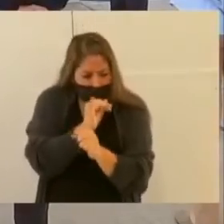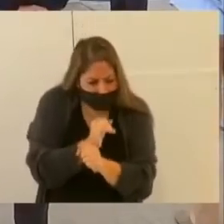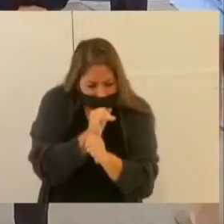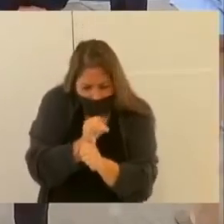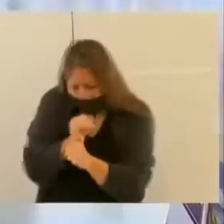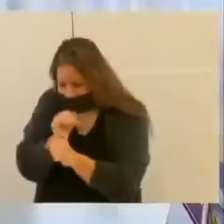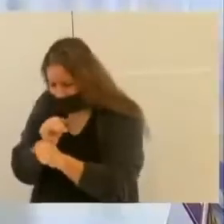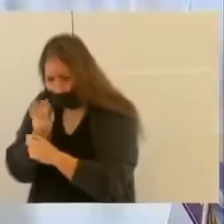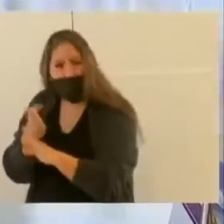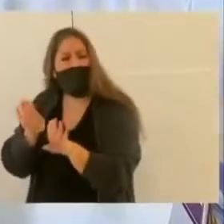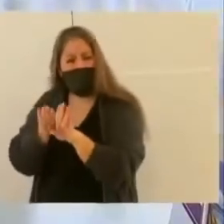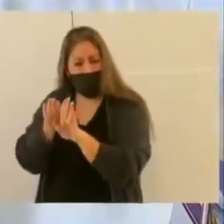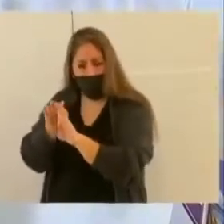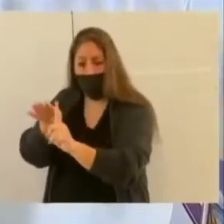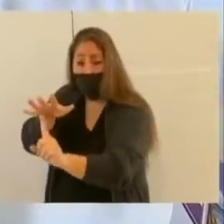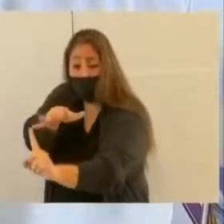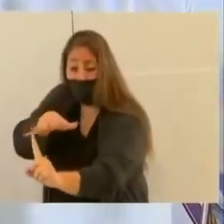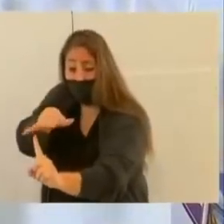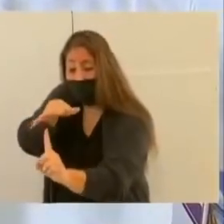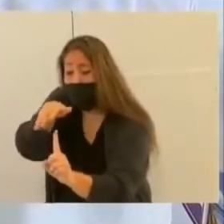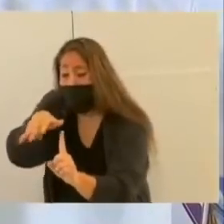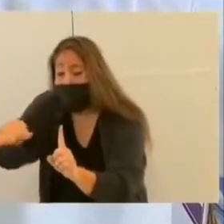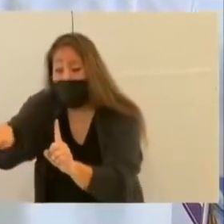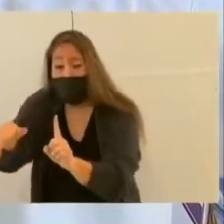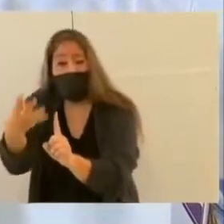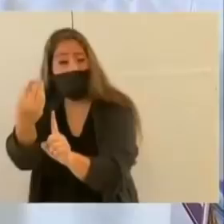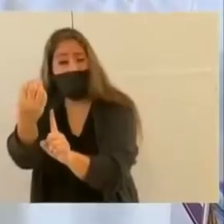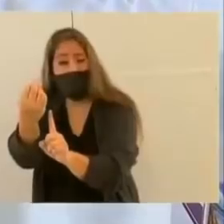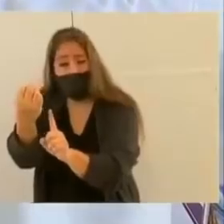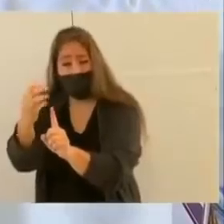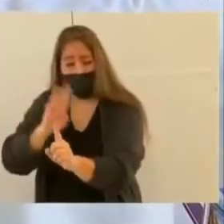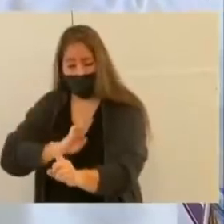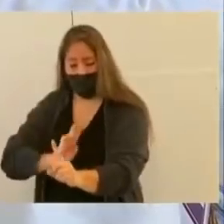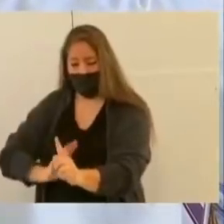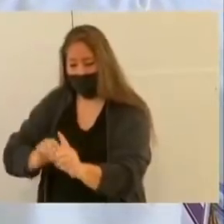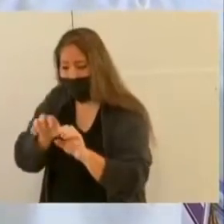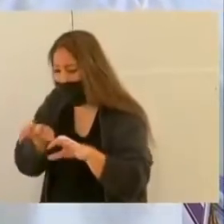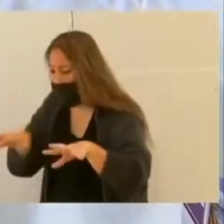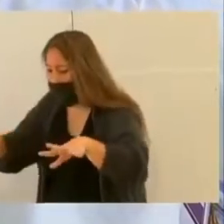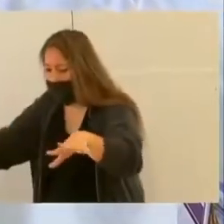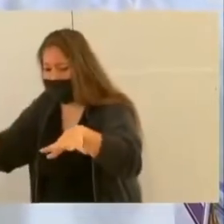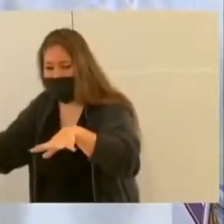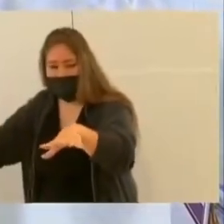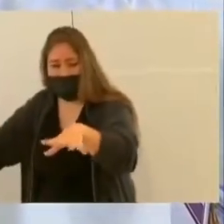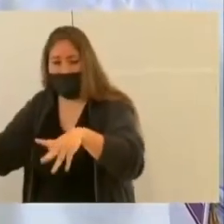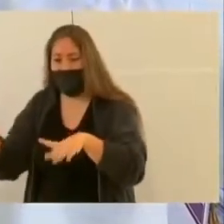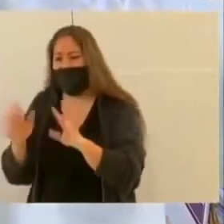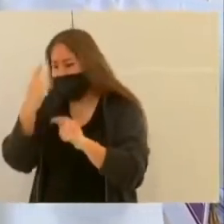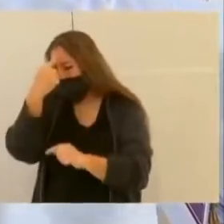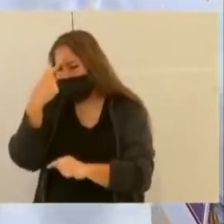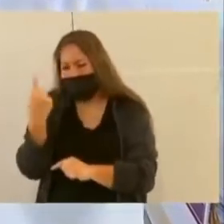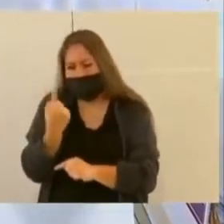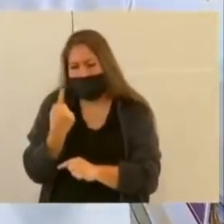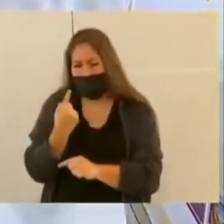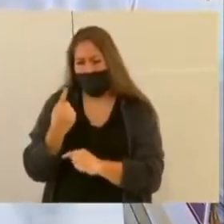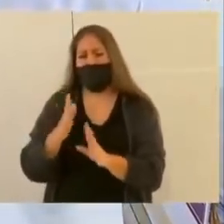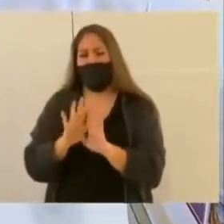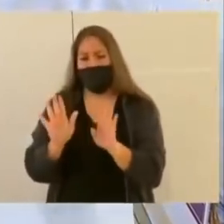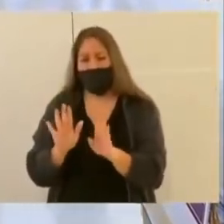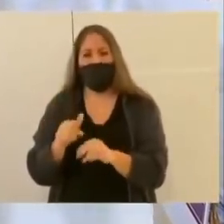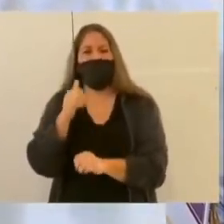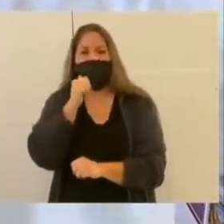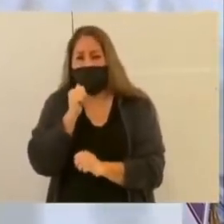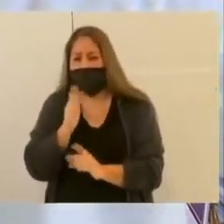infraestructura de los 9 municipios para que se tenga un diseño y un proyecto que eviten